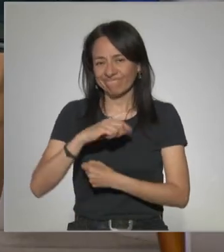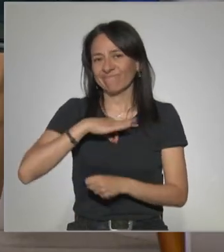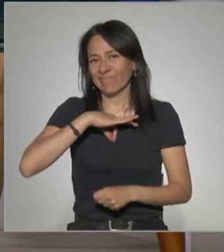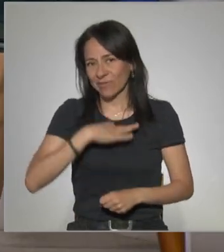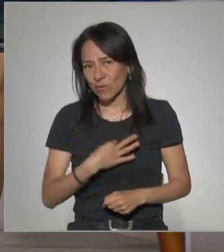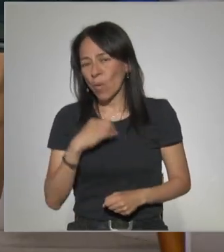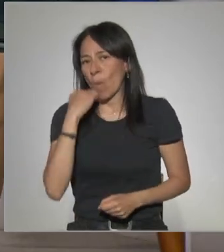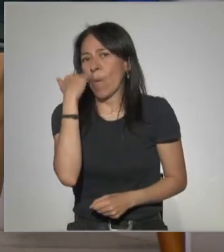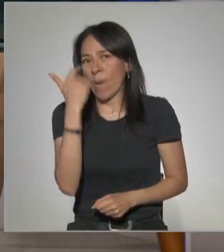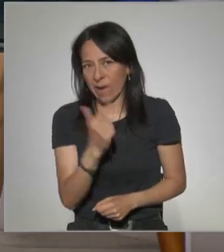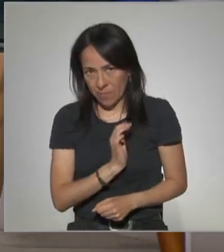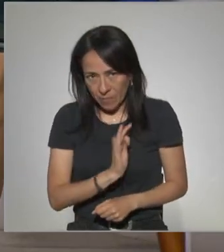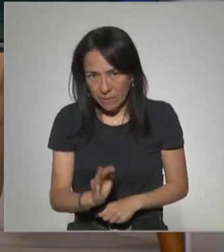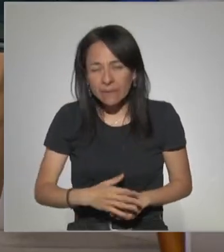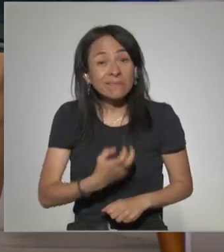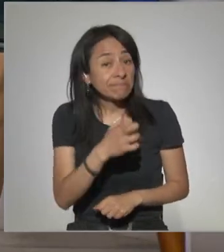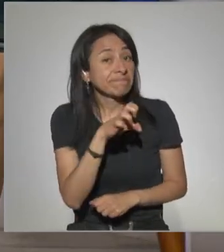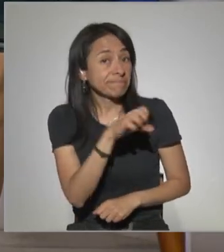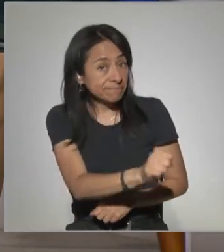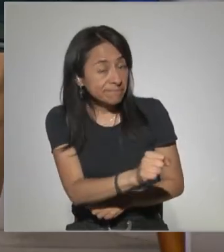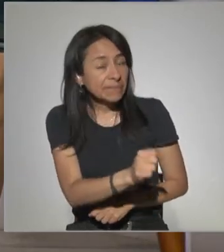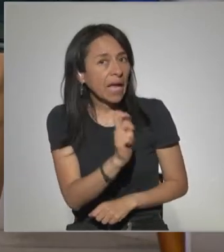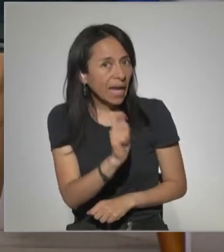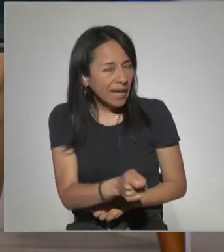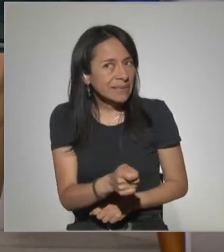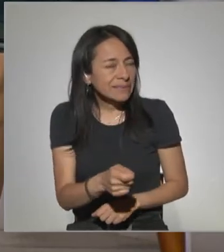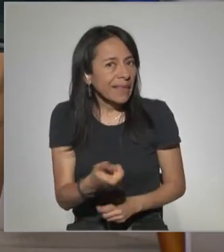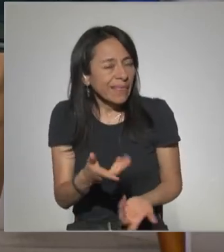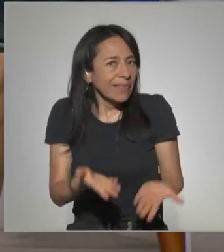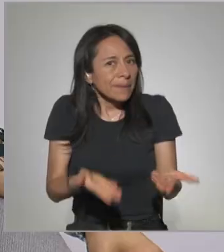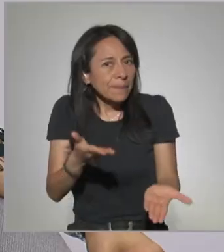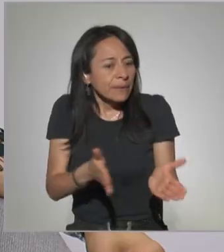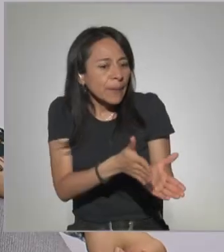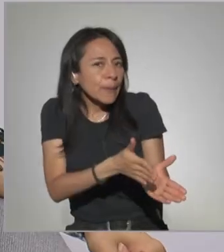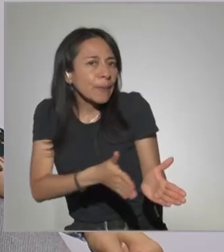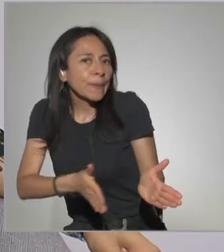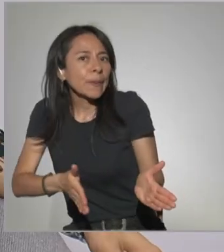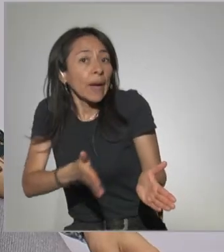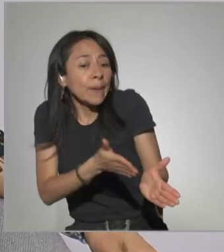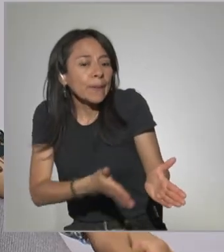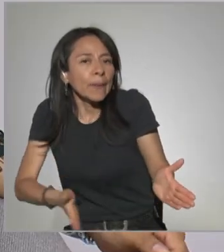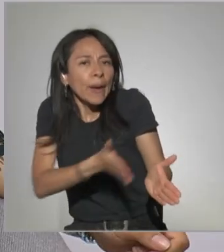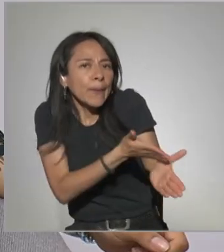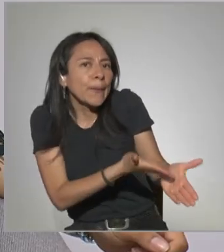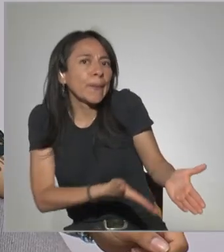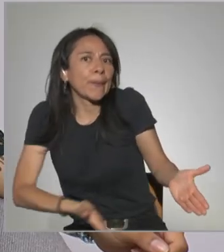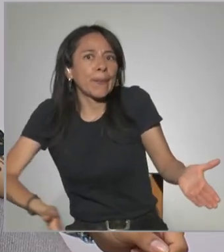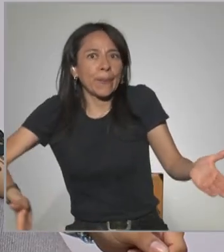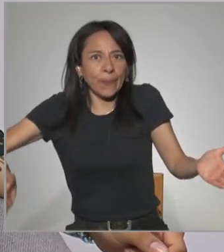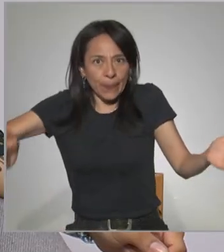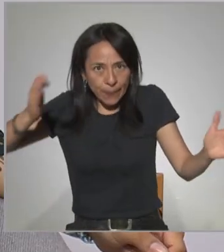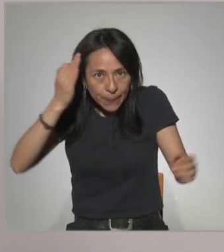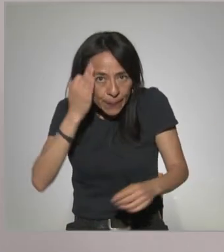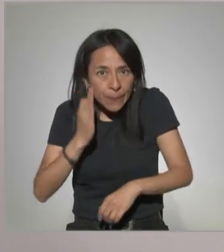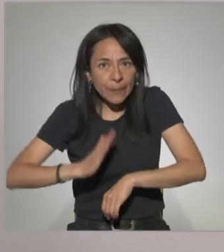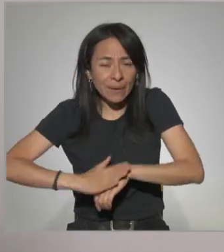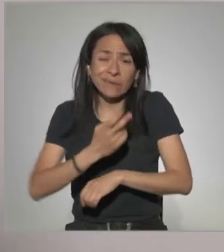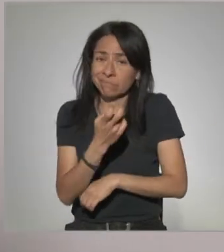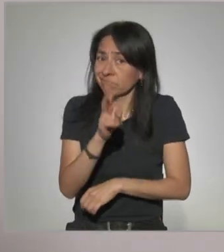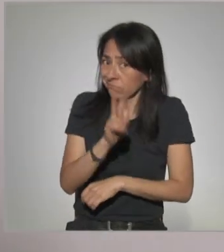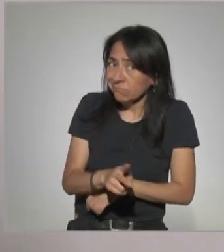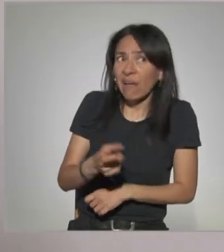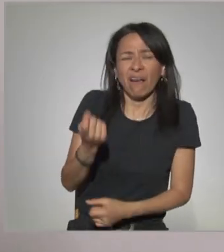es como importante esto que dices de en el tiempo prolongado, pero es un tema que está en boca de todo el mundo porque no